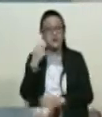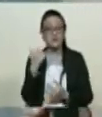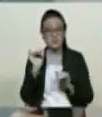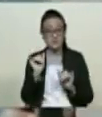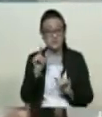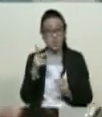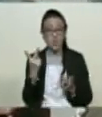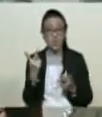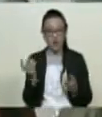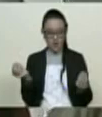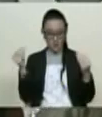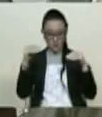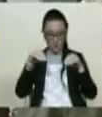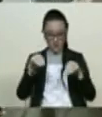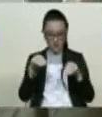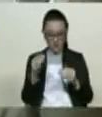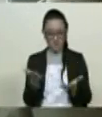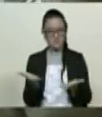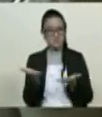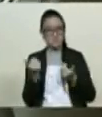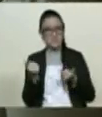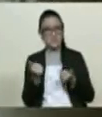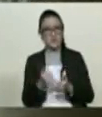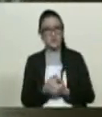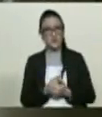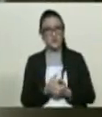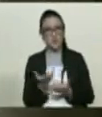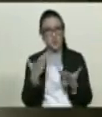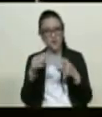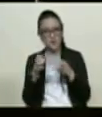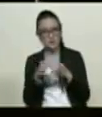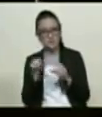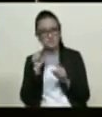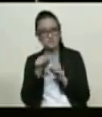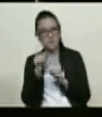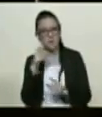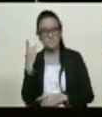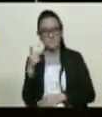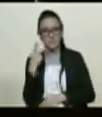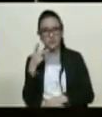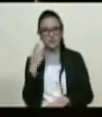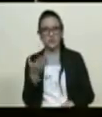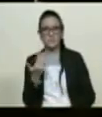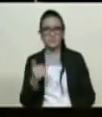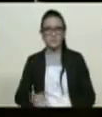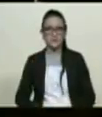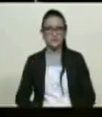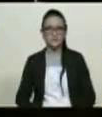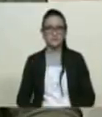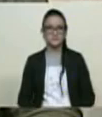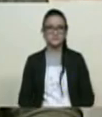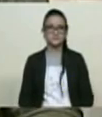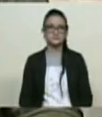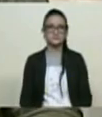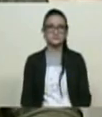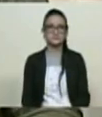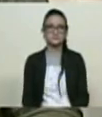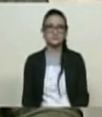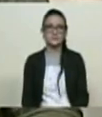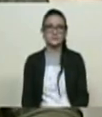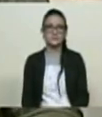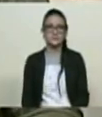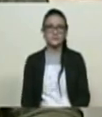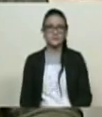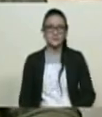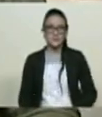acuerdos lo han solicitado, organizaciones con fines políticos lo solicitaron también para la